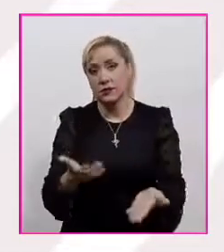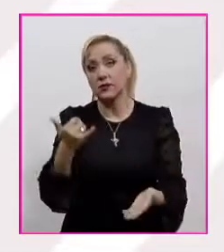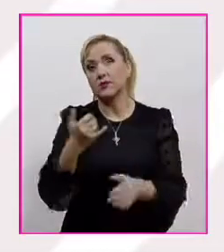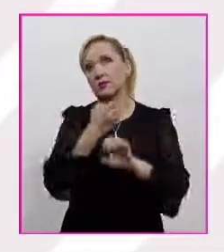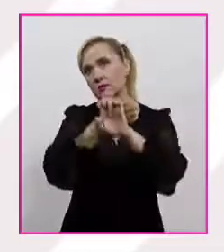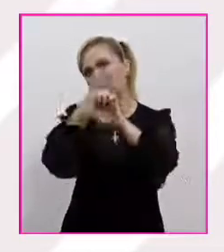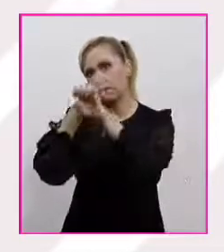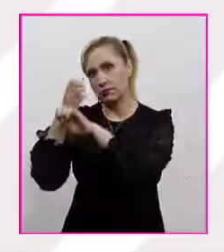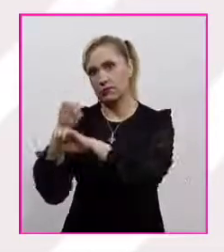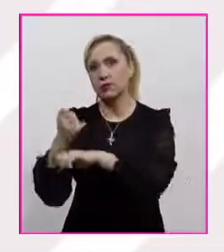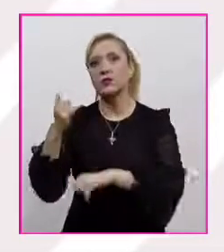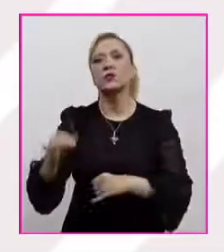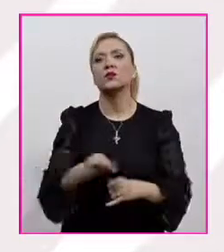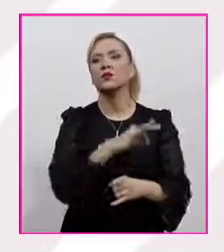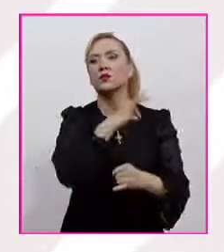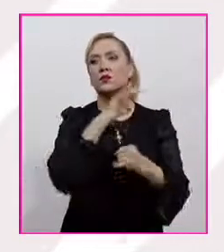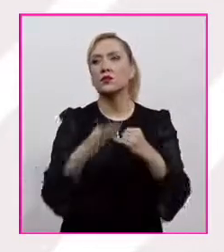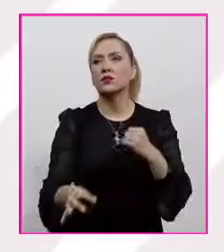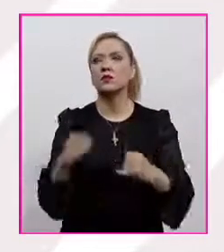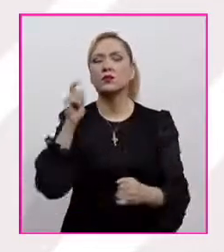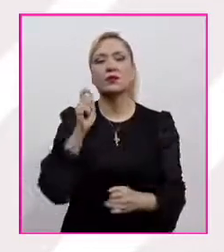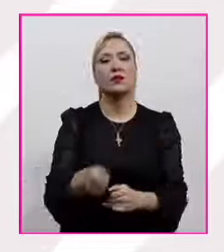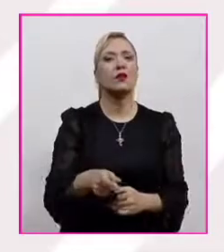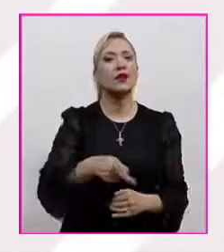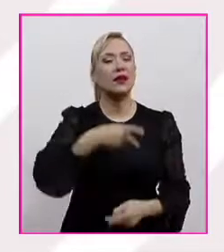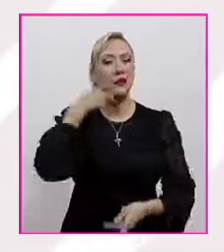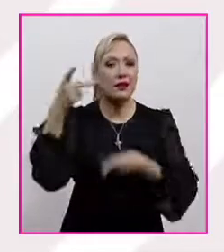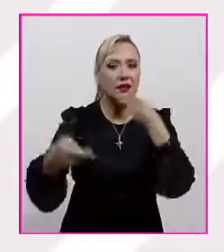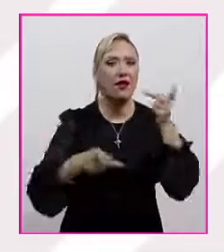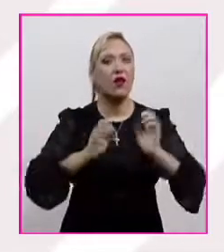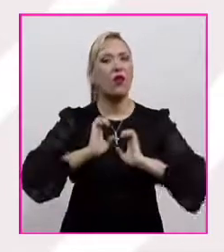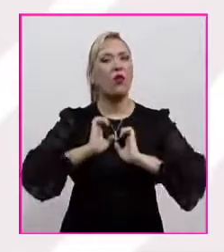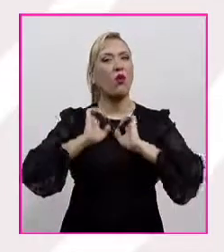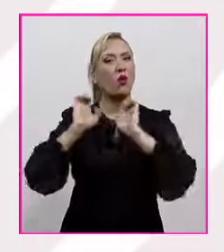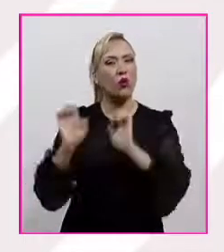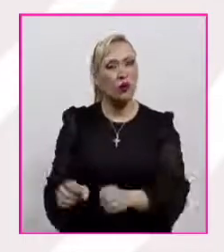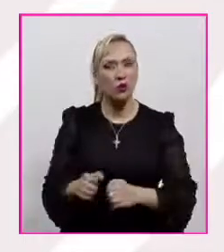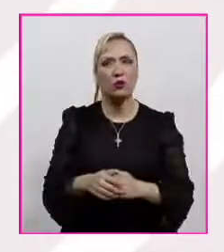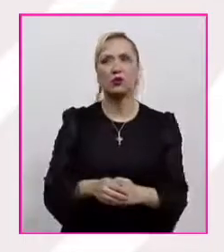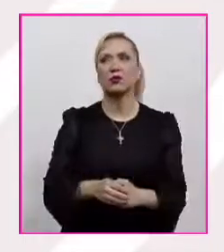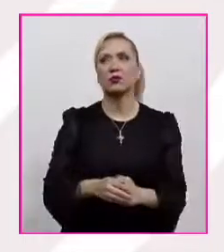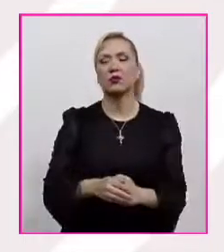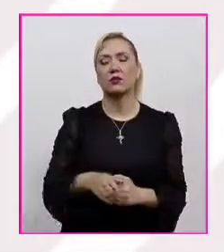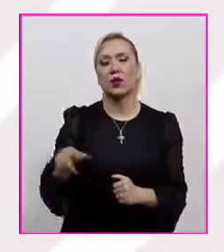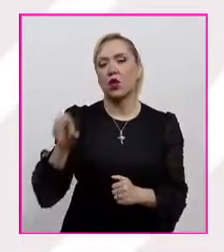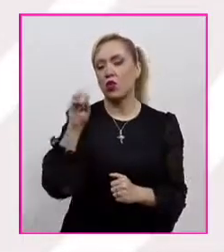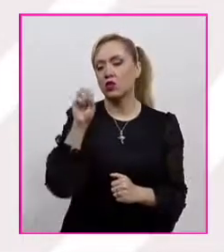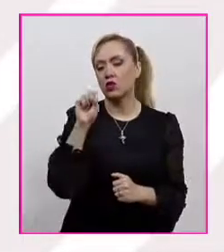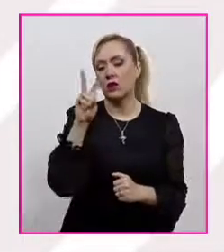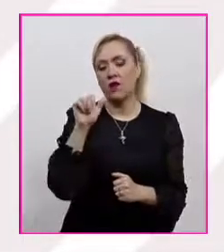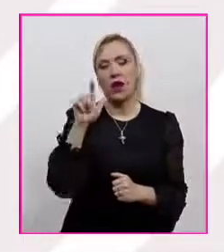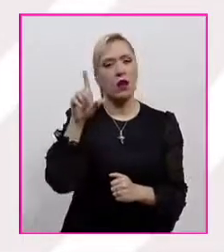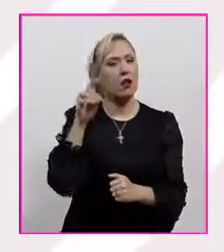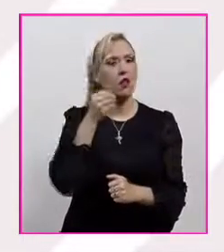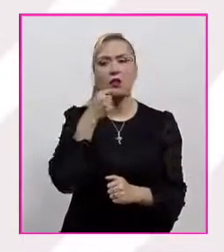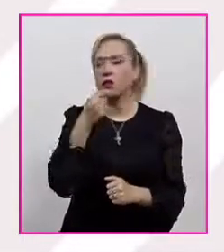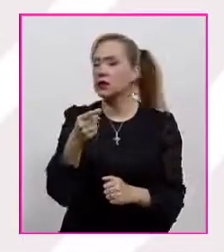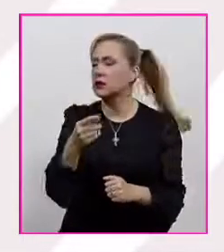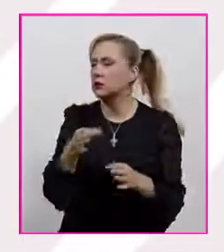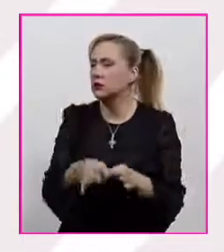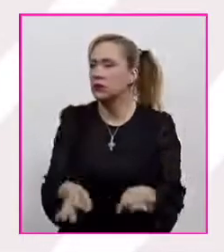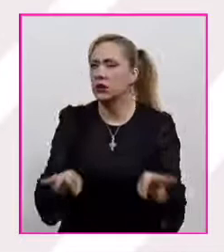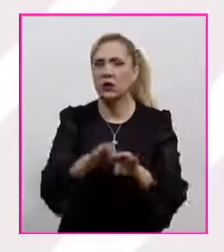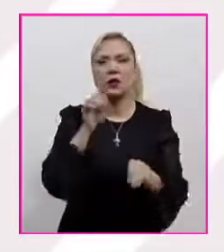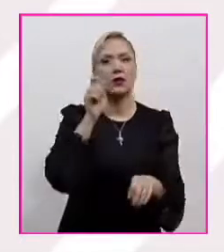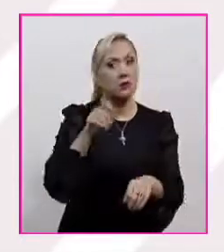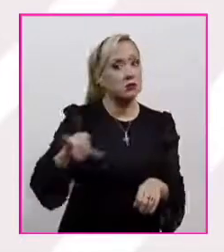estados. Y finalmente, esta parte de los discursos de odio, este colega Osvaldo menciona algo muy interesante,